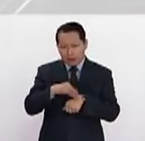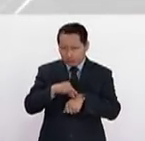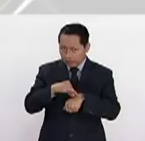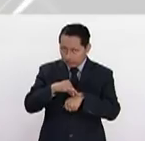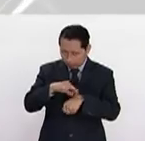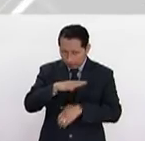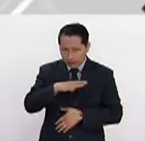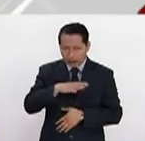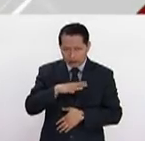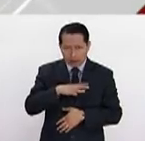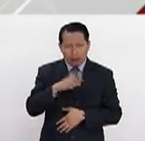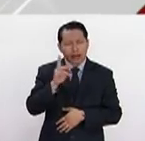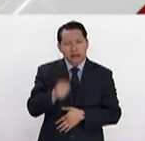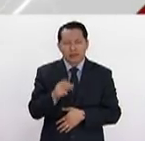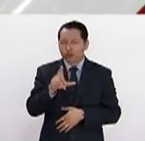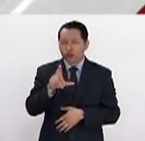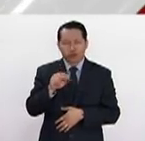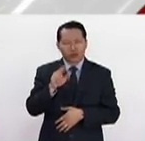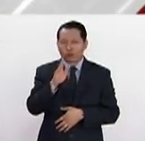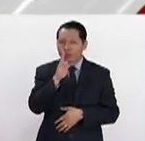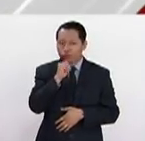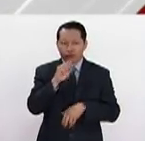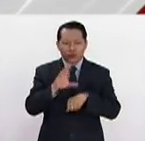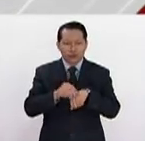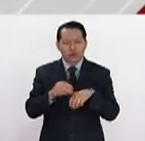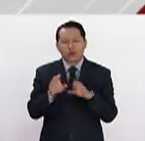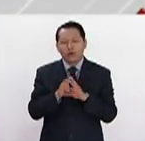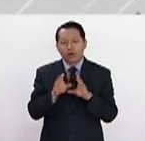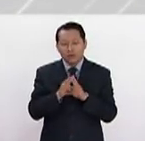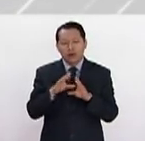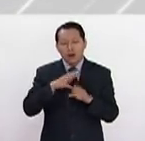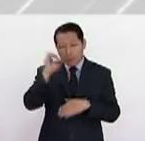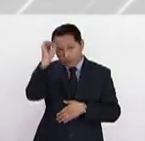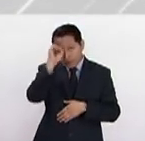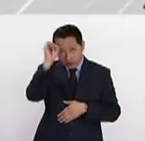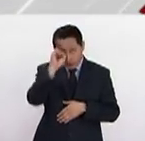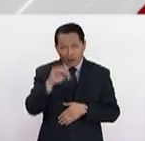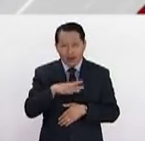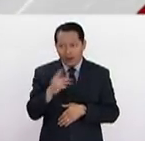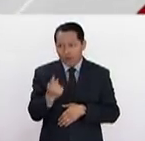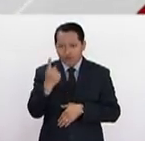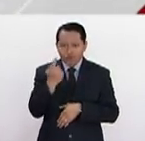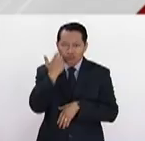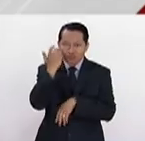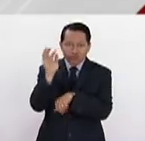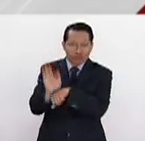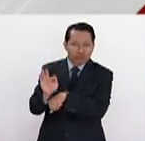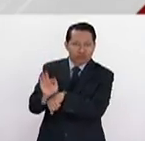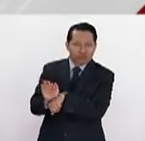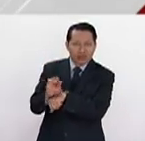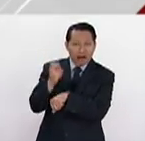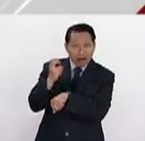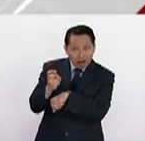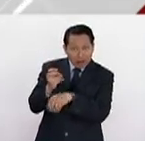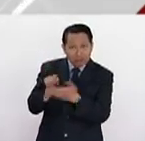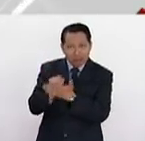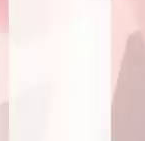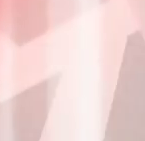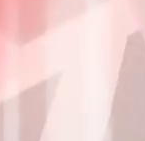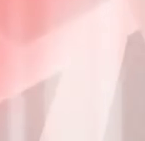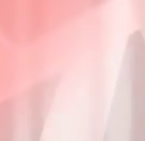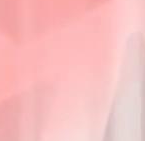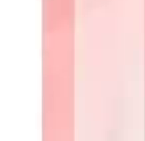hueso. Y no vamos a permitir que una opinión sesgada para favorecer a alguien en particular sea la que sea tomada.